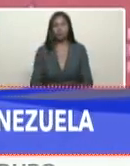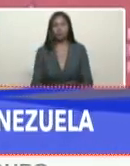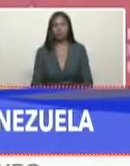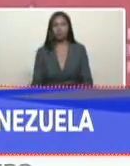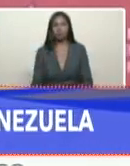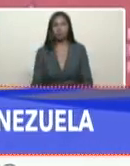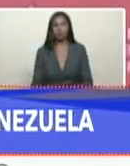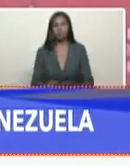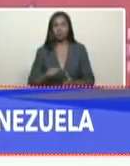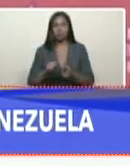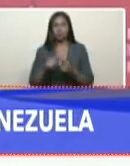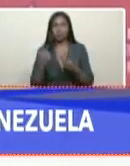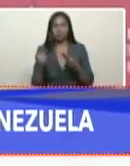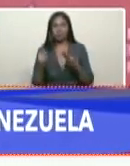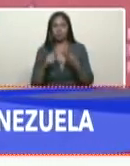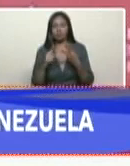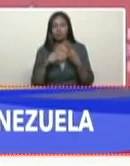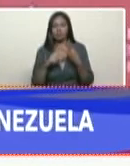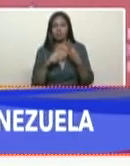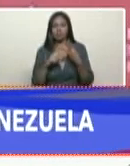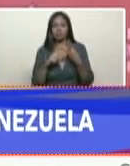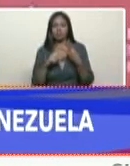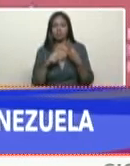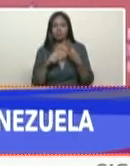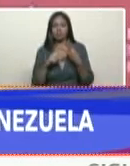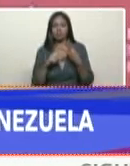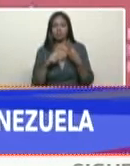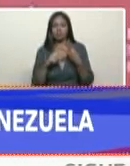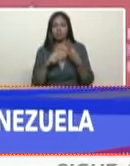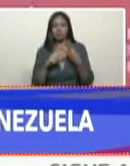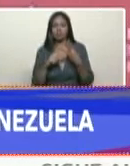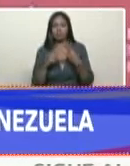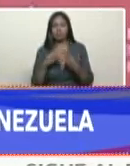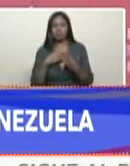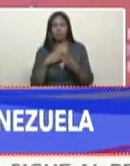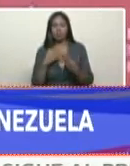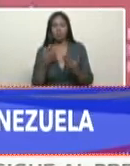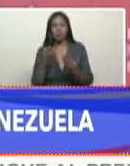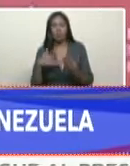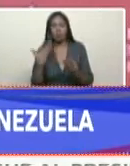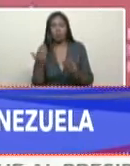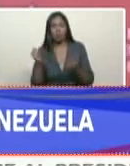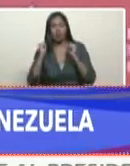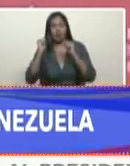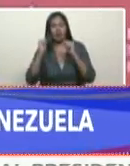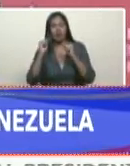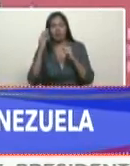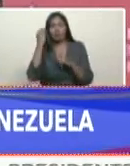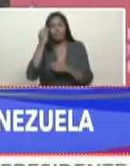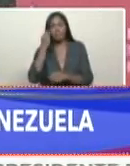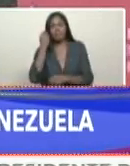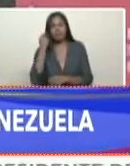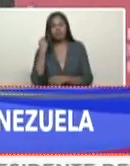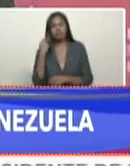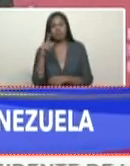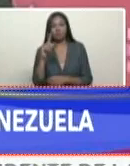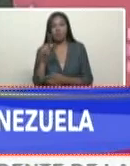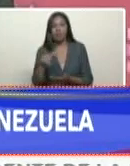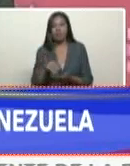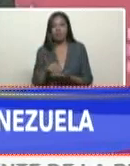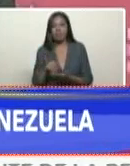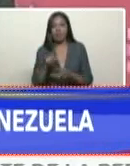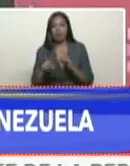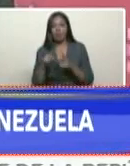Entonces, tercer frente de batalla, lo podemos ganar. Creo que las primeras acciones que hemos